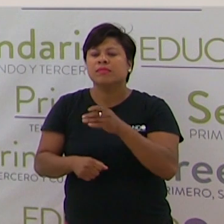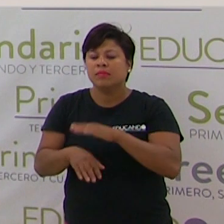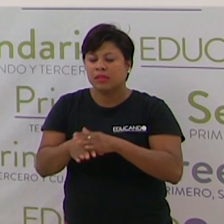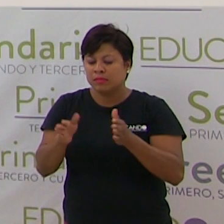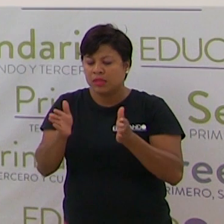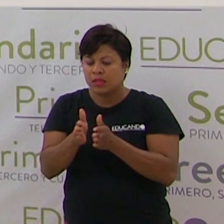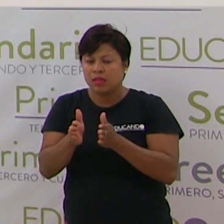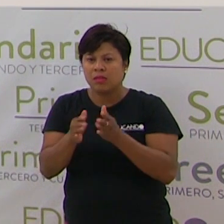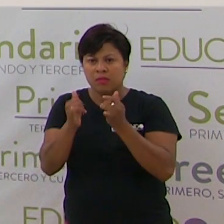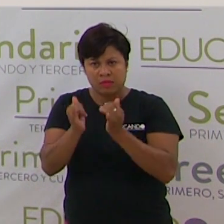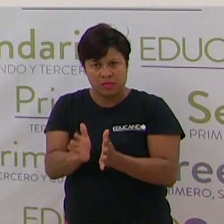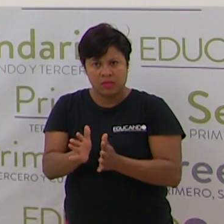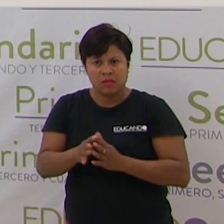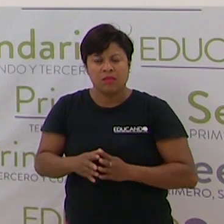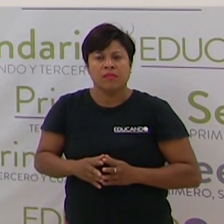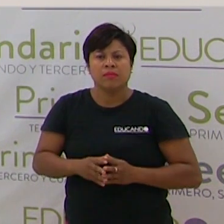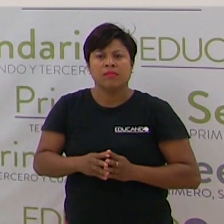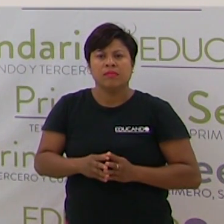pequeño pesaba más?